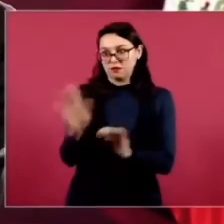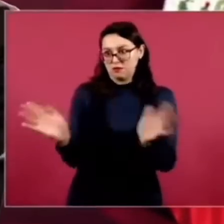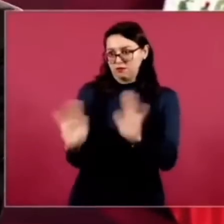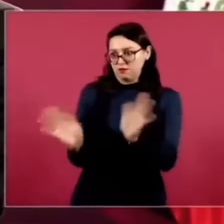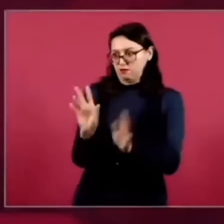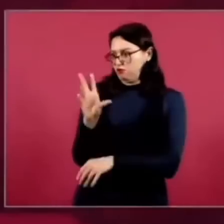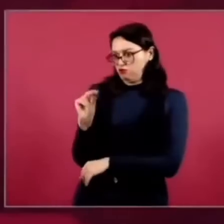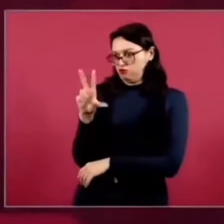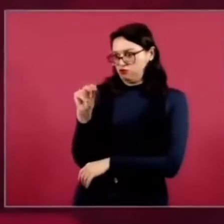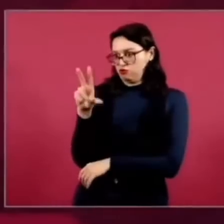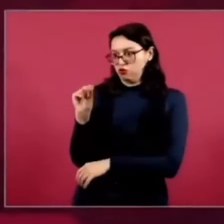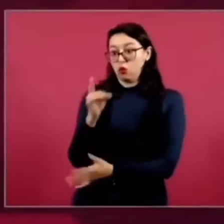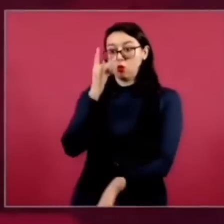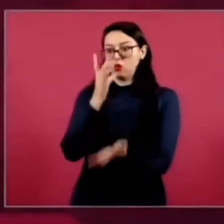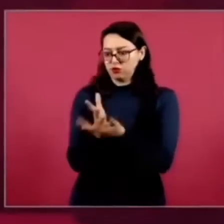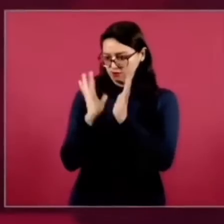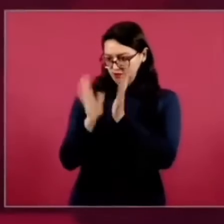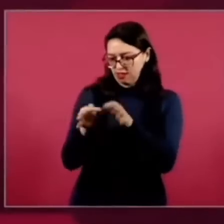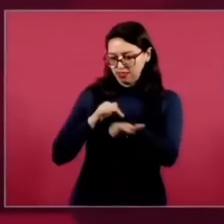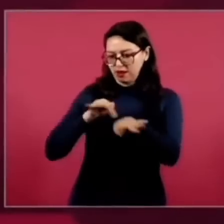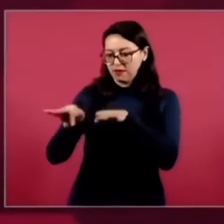Eso es lo que le estamos pidiendo.